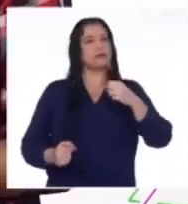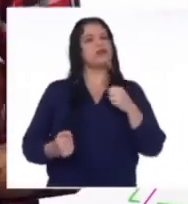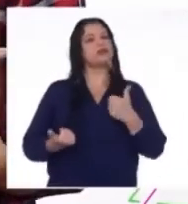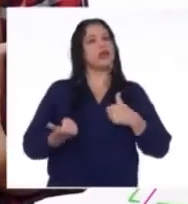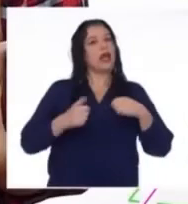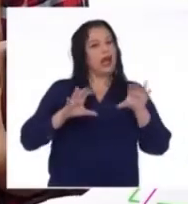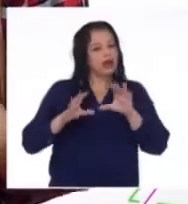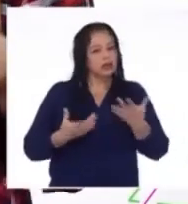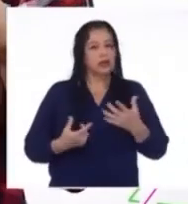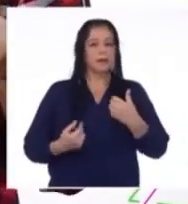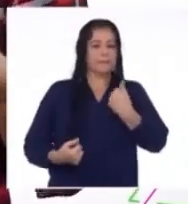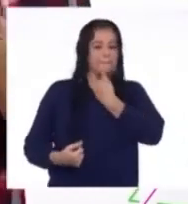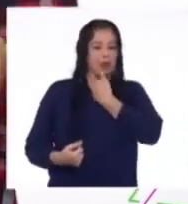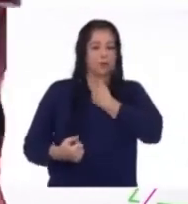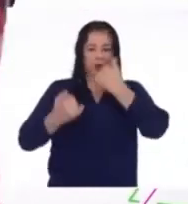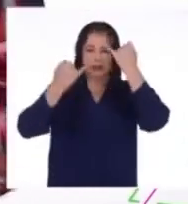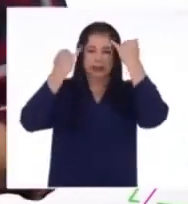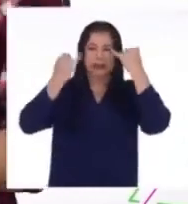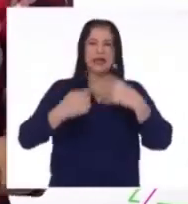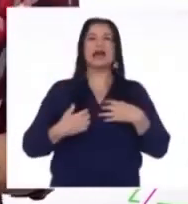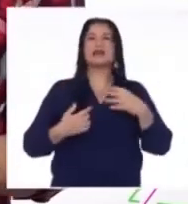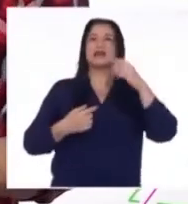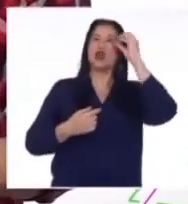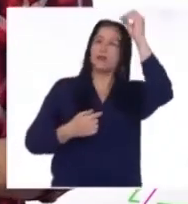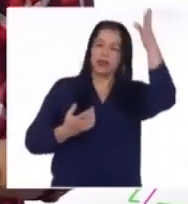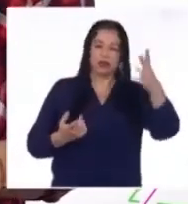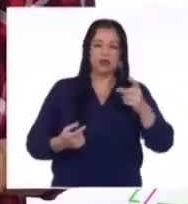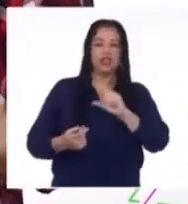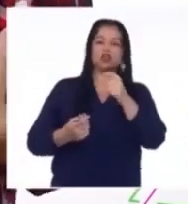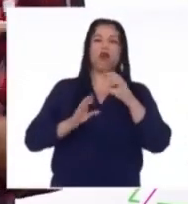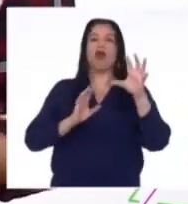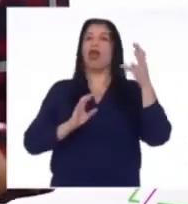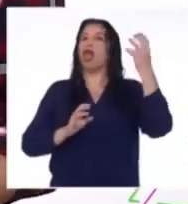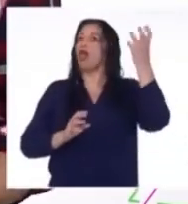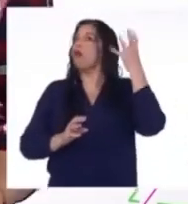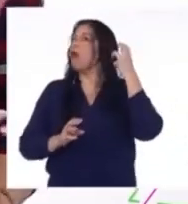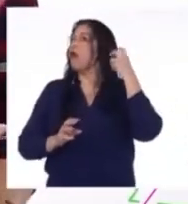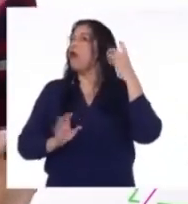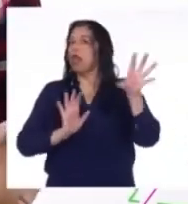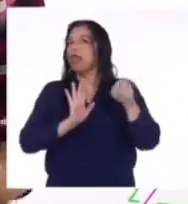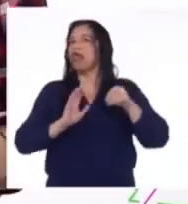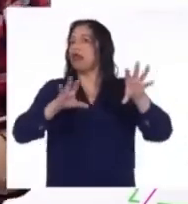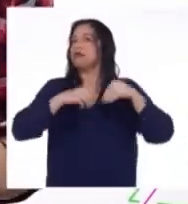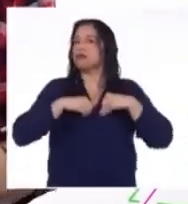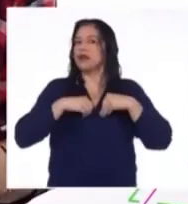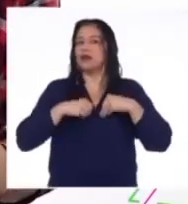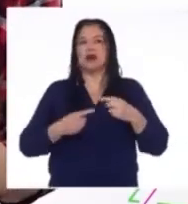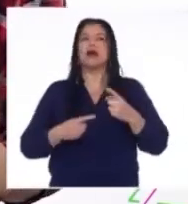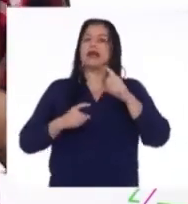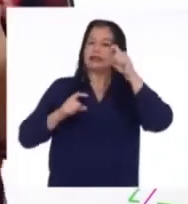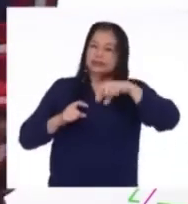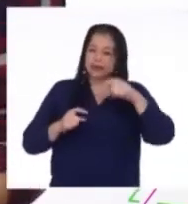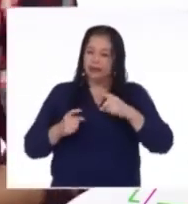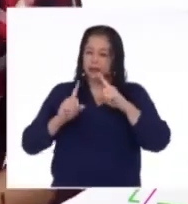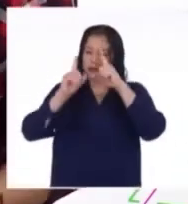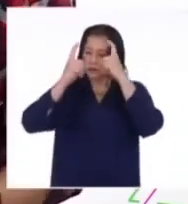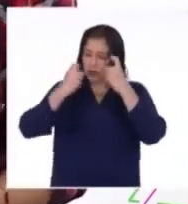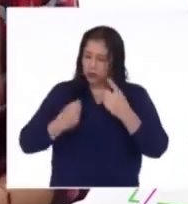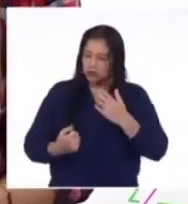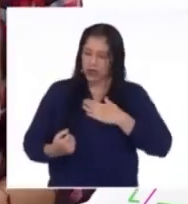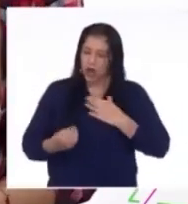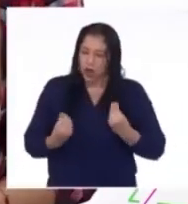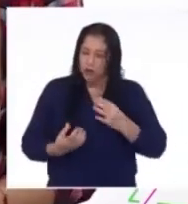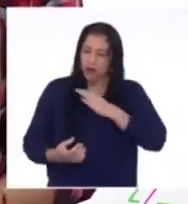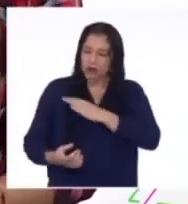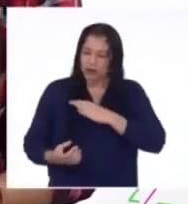nuestros propios criterios en vez de la opinión de otros. Debemos cuestionar sobre nuestras conductas y ponernos en los